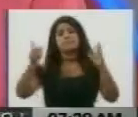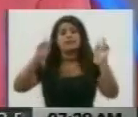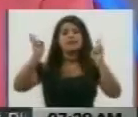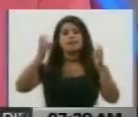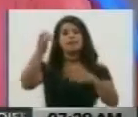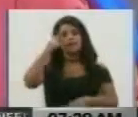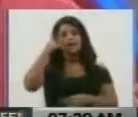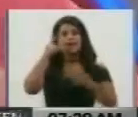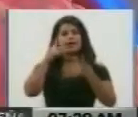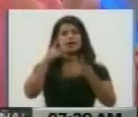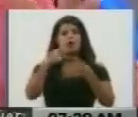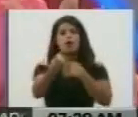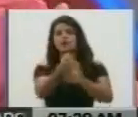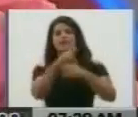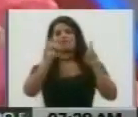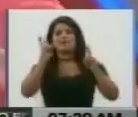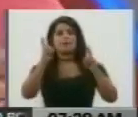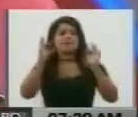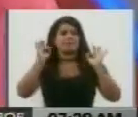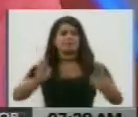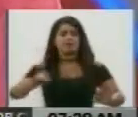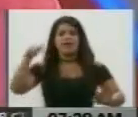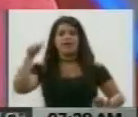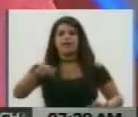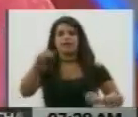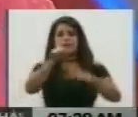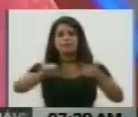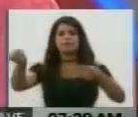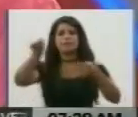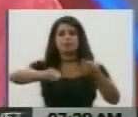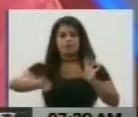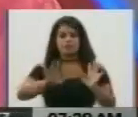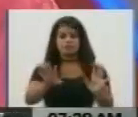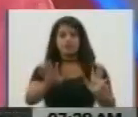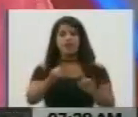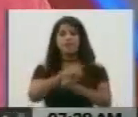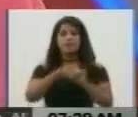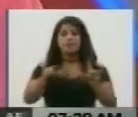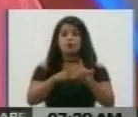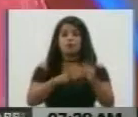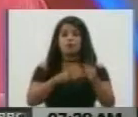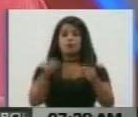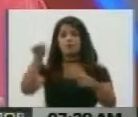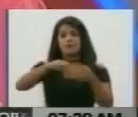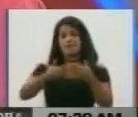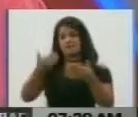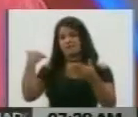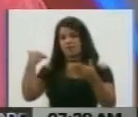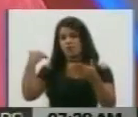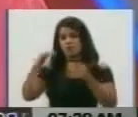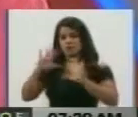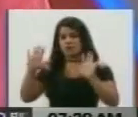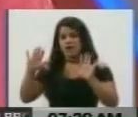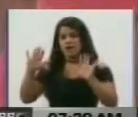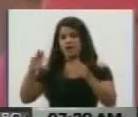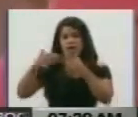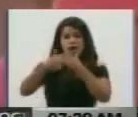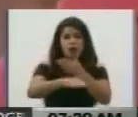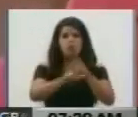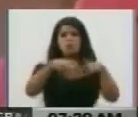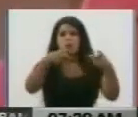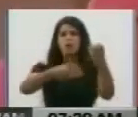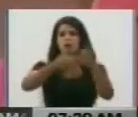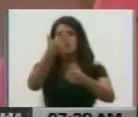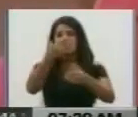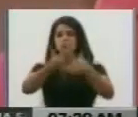de la semana, un tema del mes, cuando mucho, pero ya lo que fue el tema el mes pasado ya no tiene tanta trascendencia, o lo que